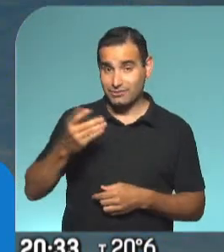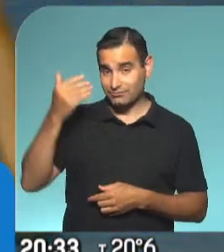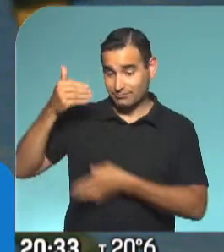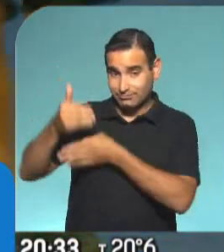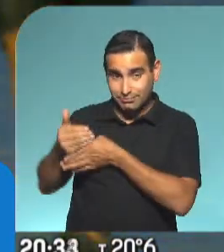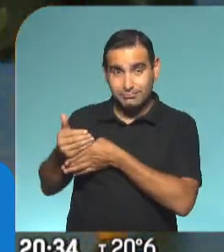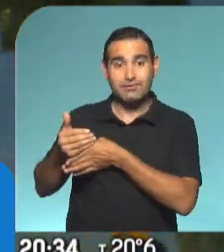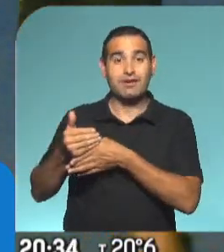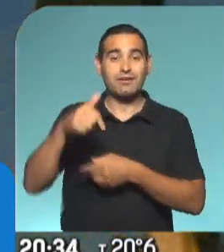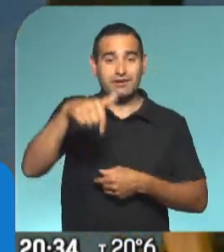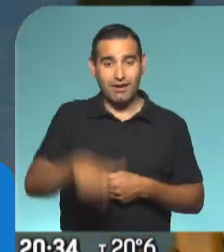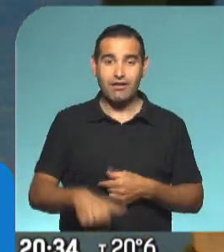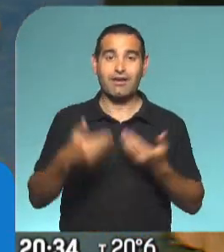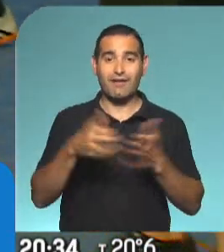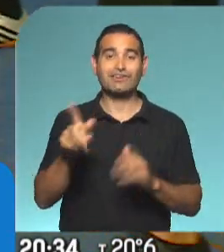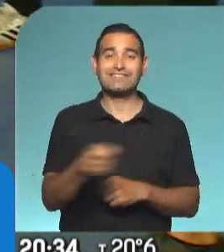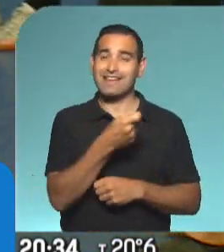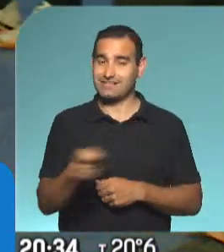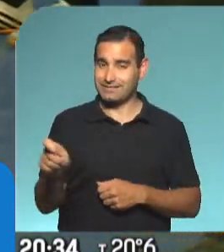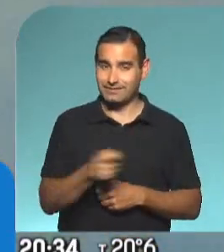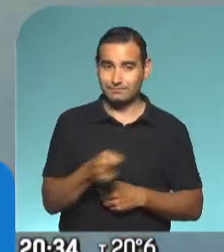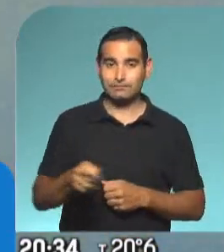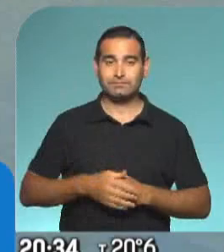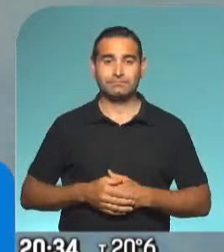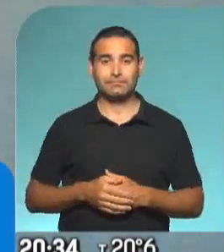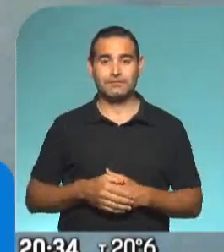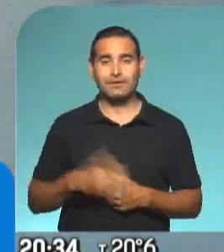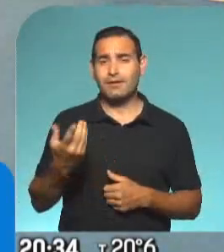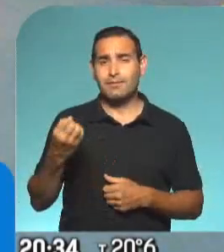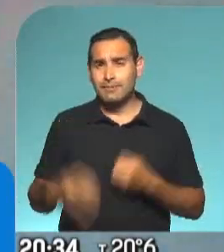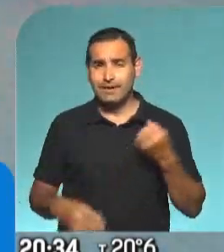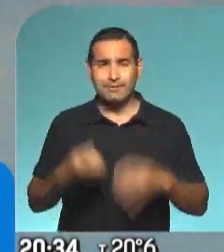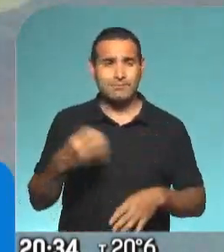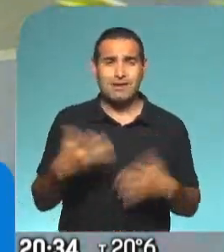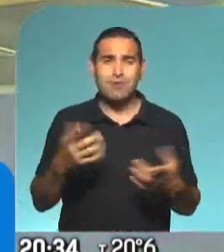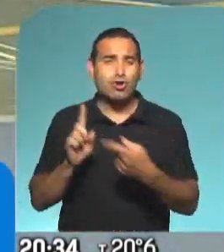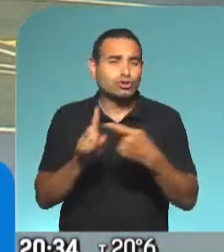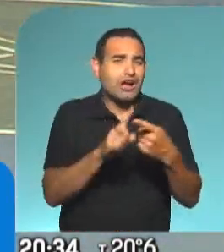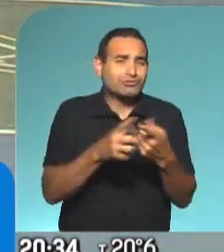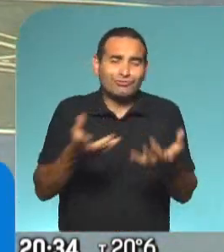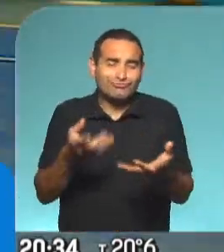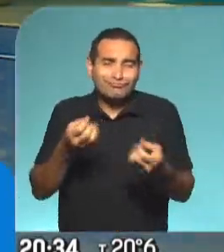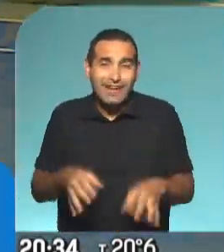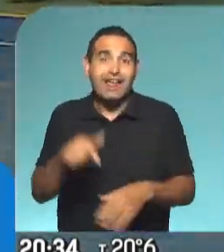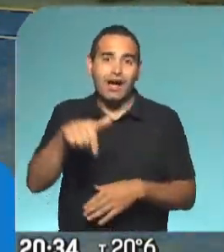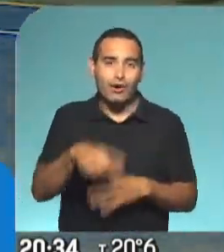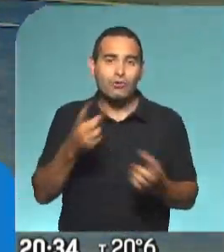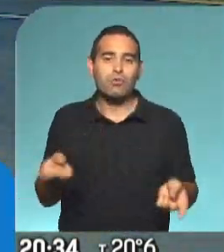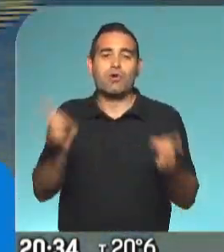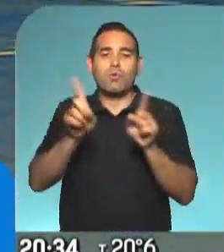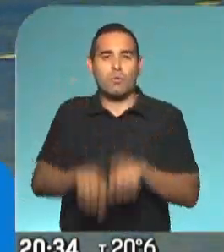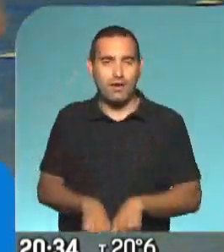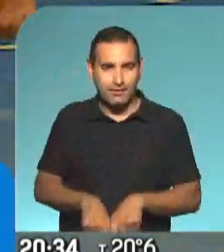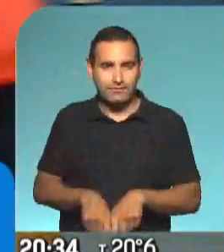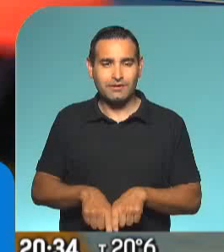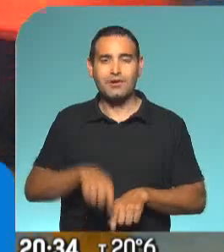recién lo hicimos con la apertura de tenis. Y bueno, se han perdido todo, se ha perdido el contacto. Entonces ahora estamos recuperando a la